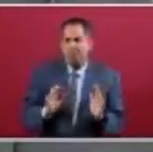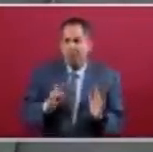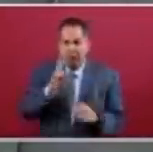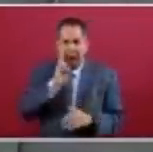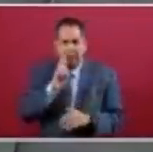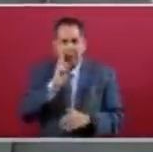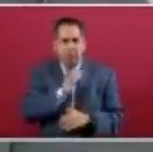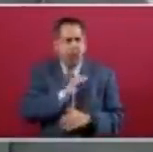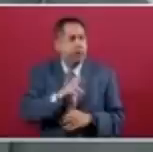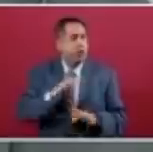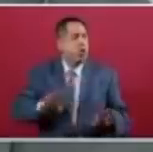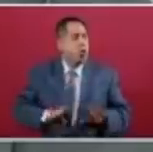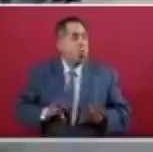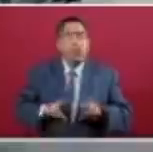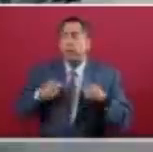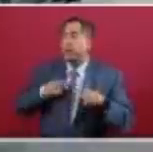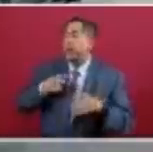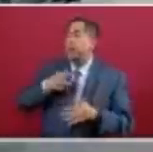a los ciudadanos,